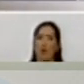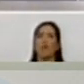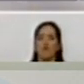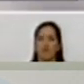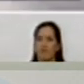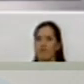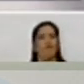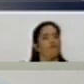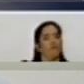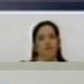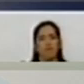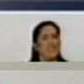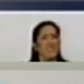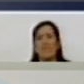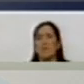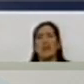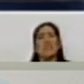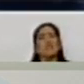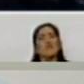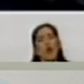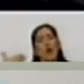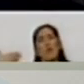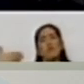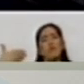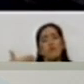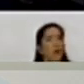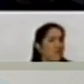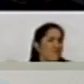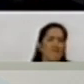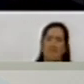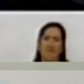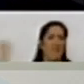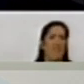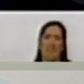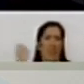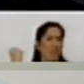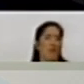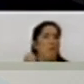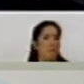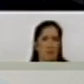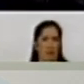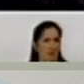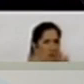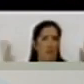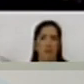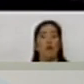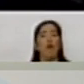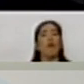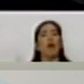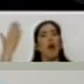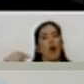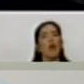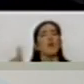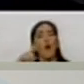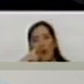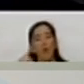que es histórica. Una resolución que fue originada por aquel dictamen de la Corte Suprema de Justicia en